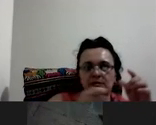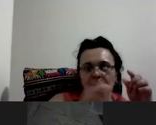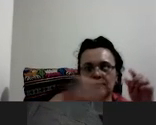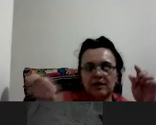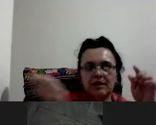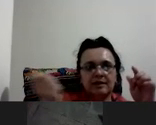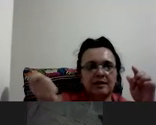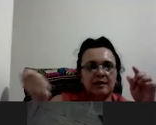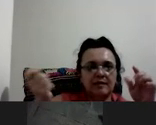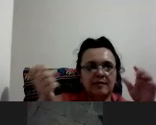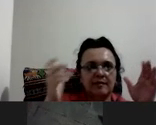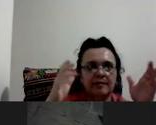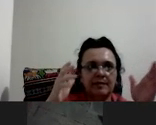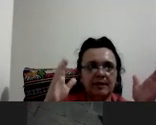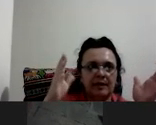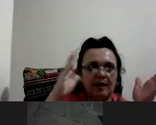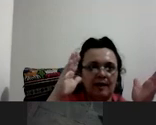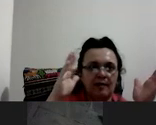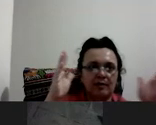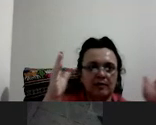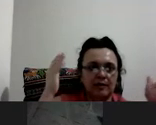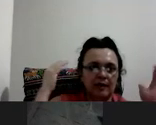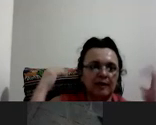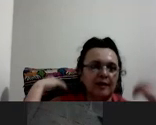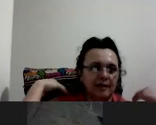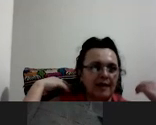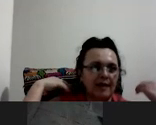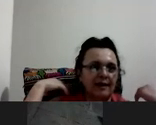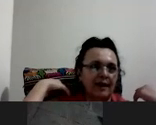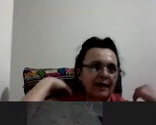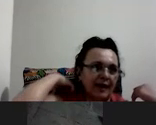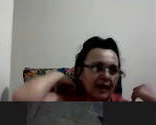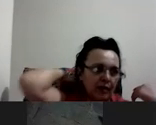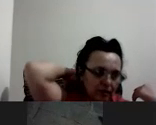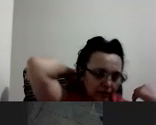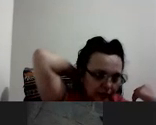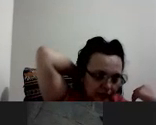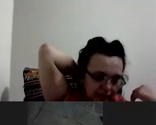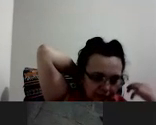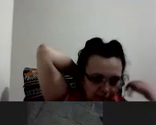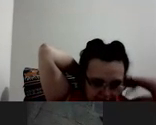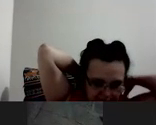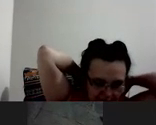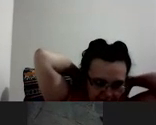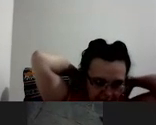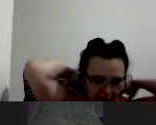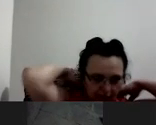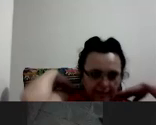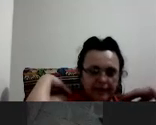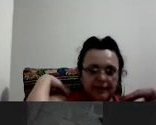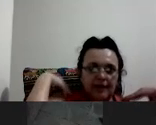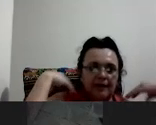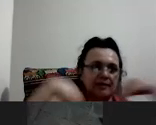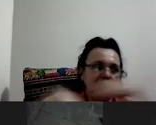Es una cosa eléctrica que... Con calefacción. Que le da calor. Entonces, digamos, usted se la pone